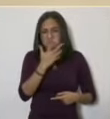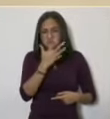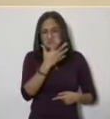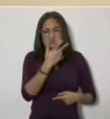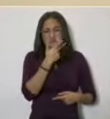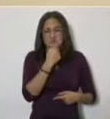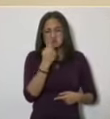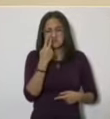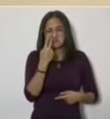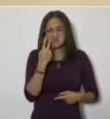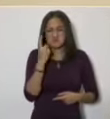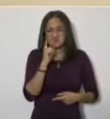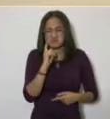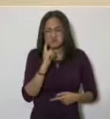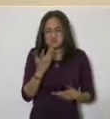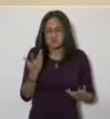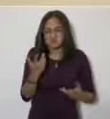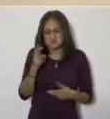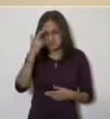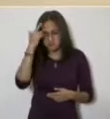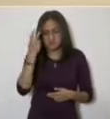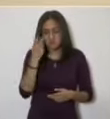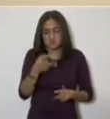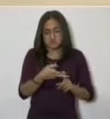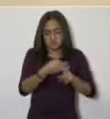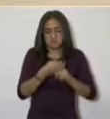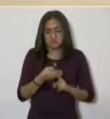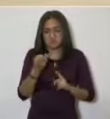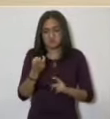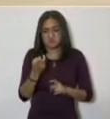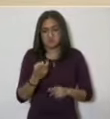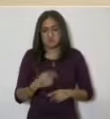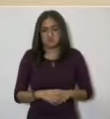mujer los que hice los secuestradores están detenidos